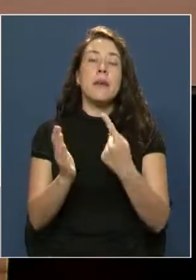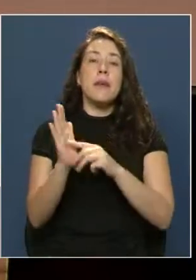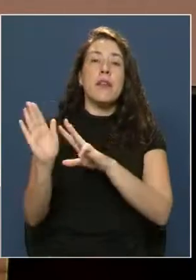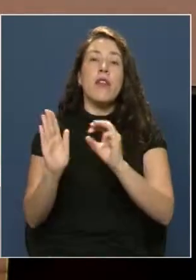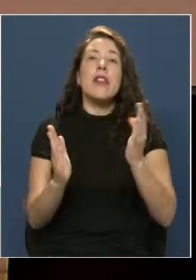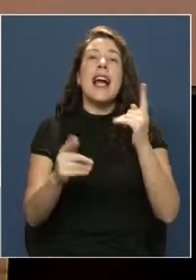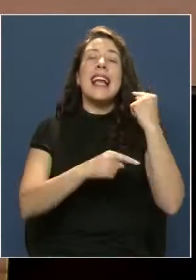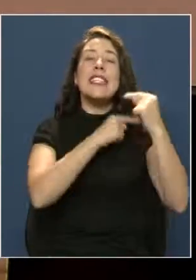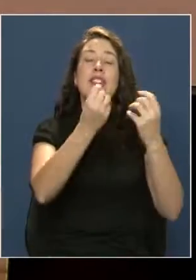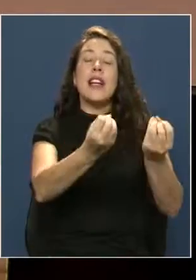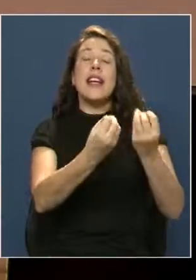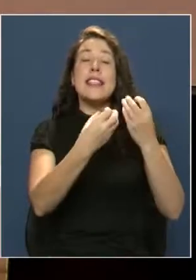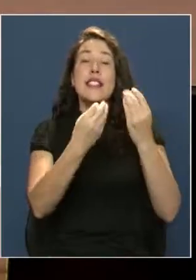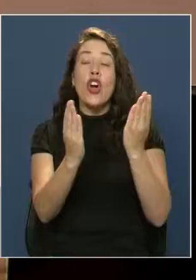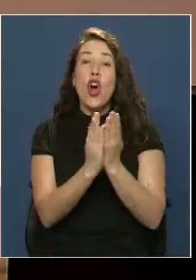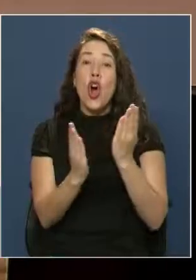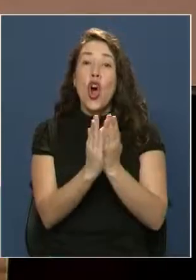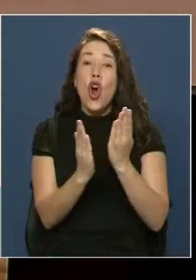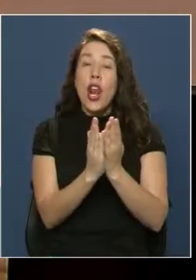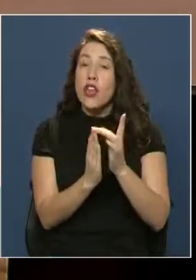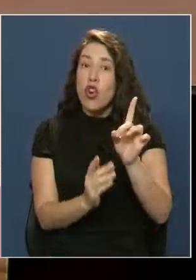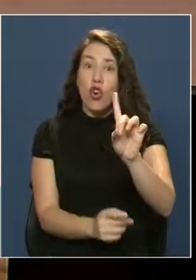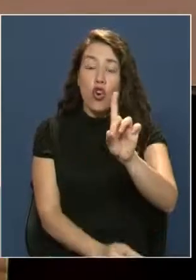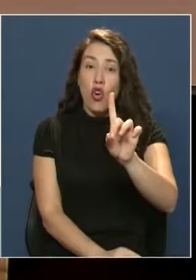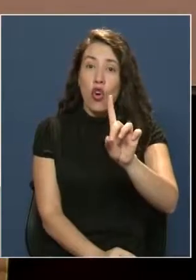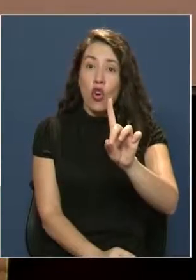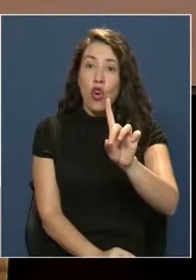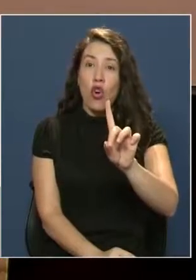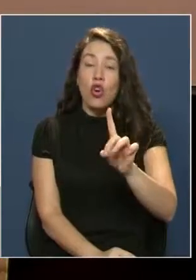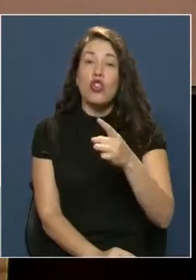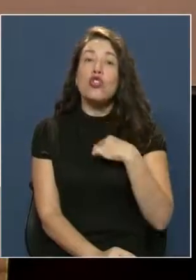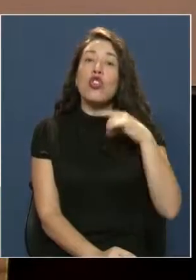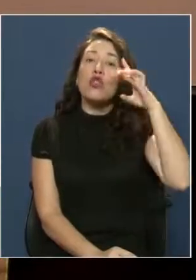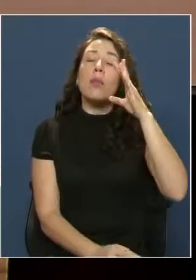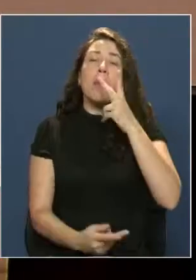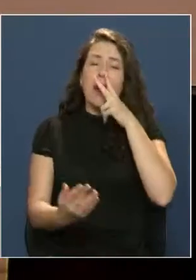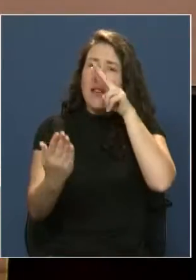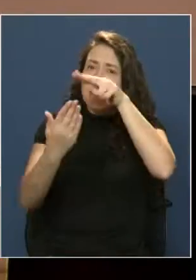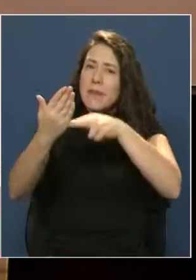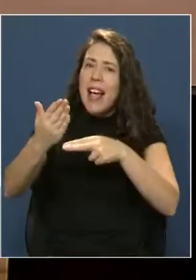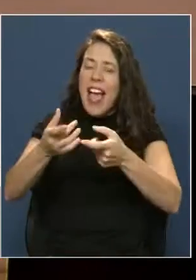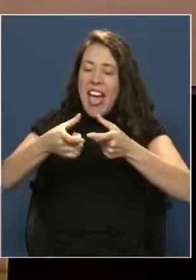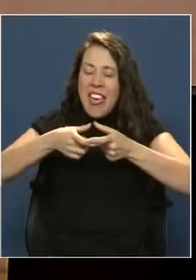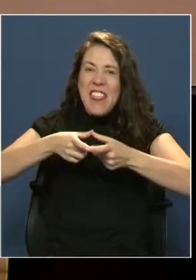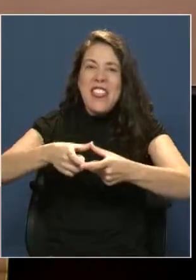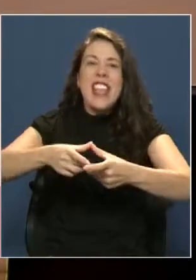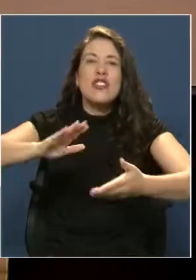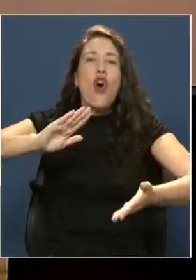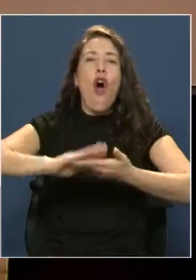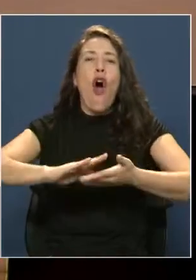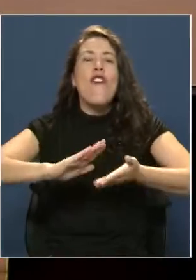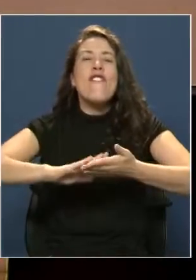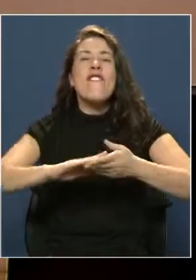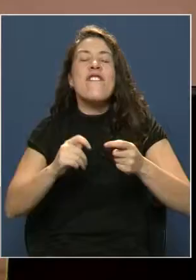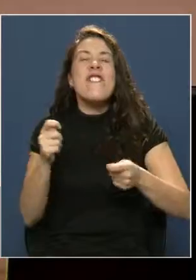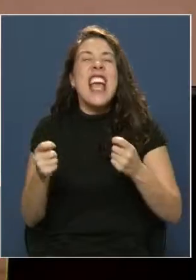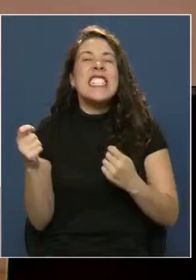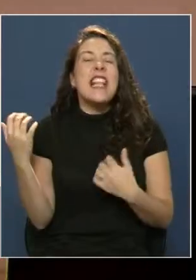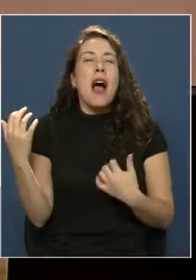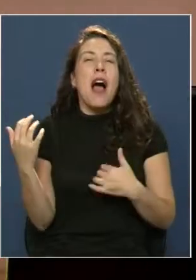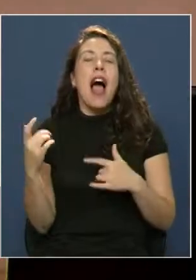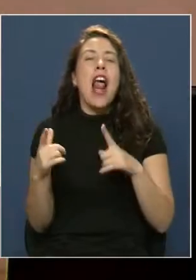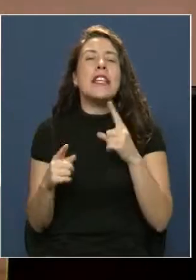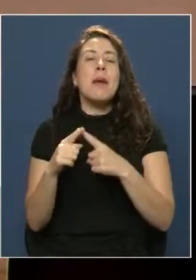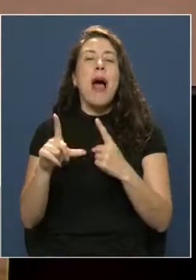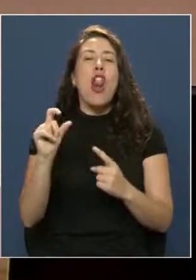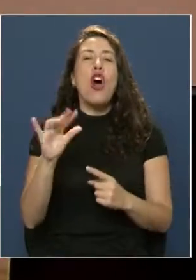enseñaron en el colegio, sino por la portada del disco Fiesta de los Fiscales, en donde se